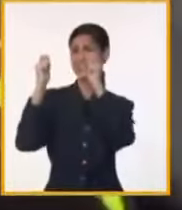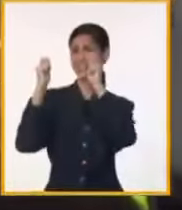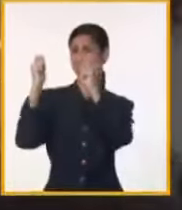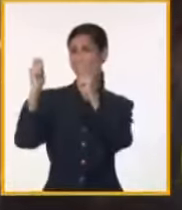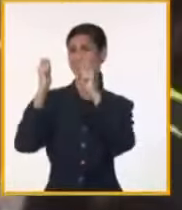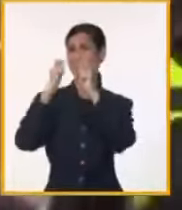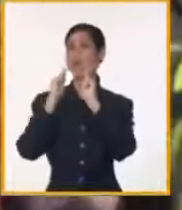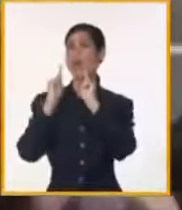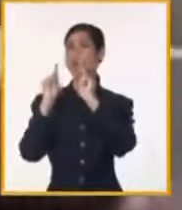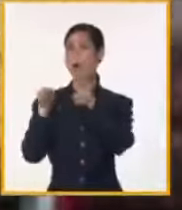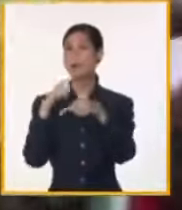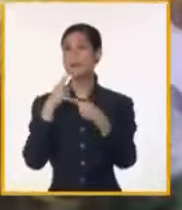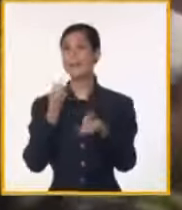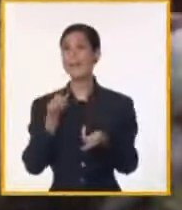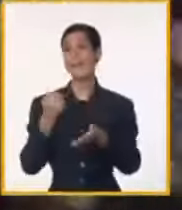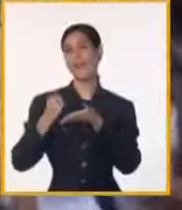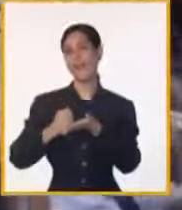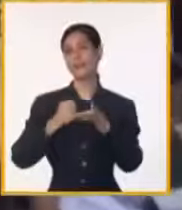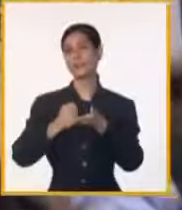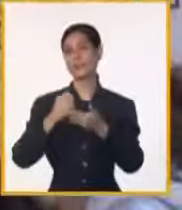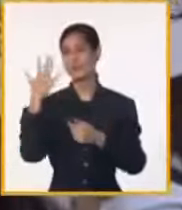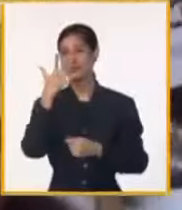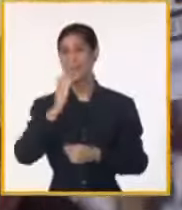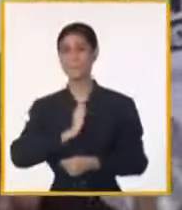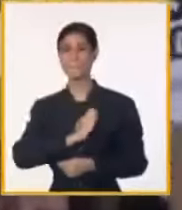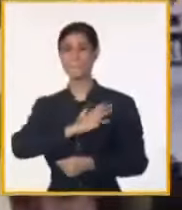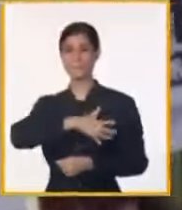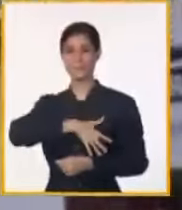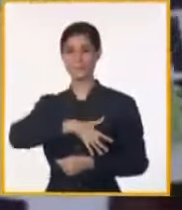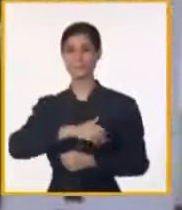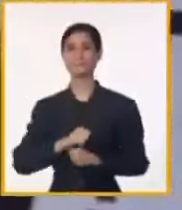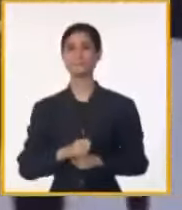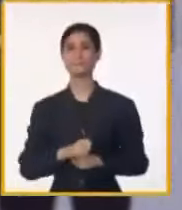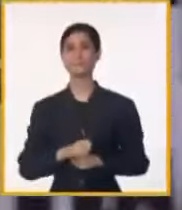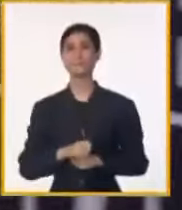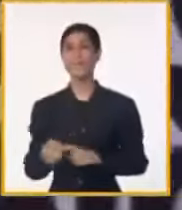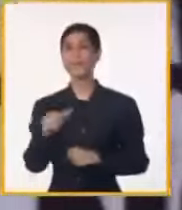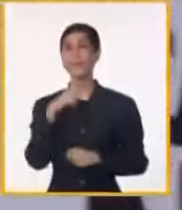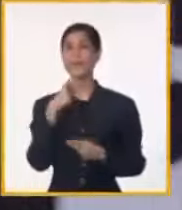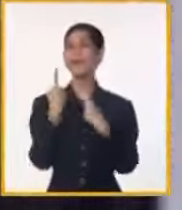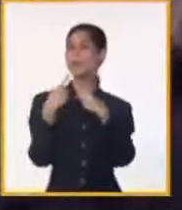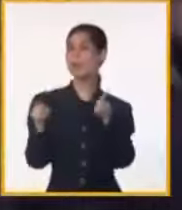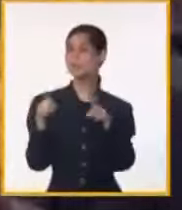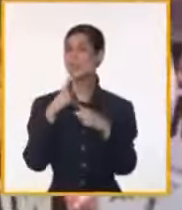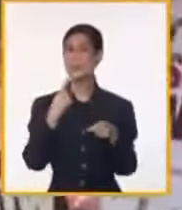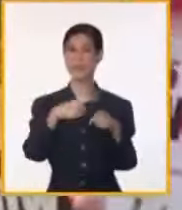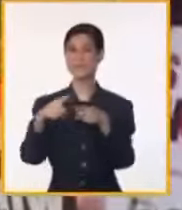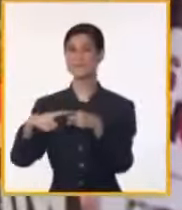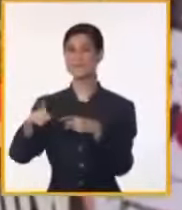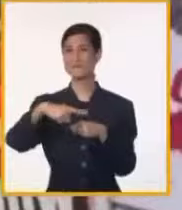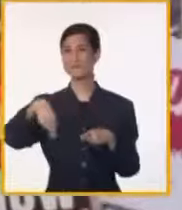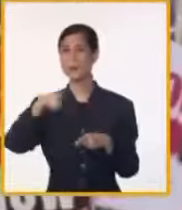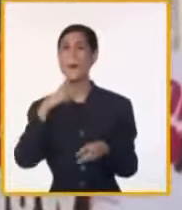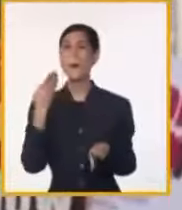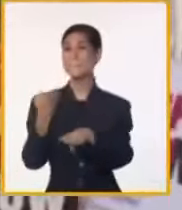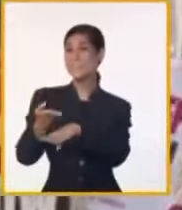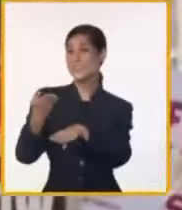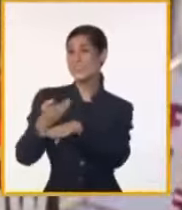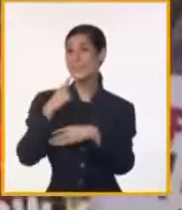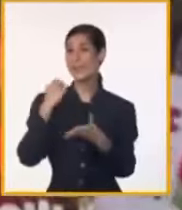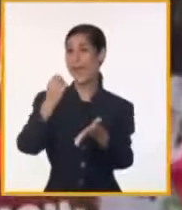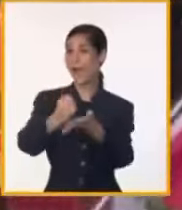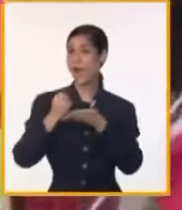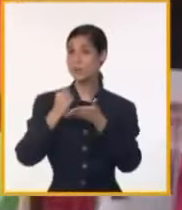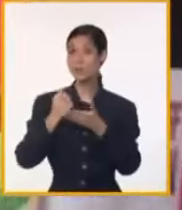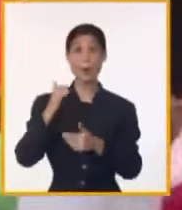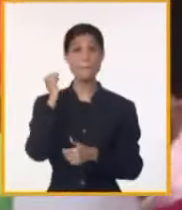nacional por Palestina en medio de cánticos pidieron al gobierno británico que aumente sus esfuerzos para ayudar a poner